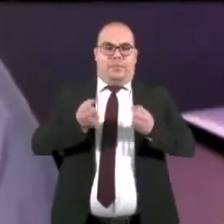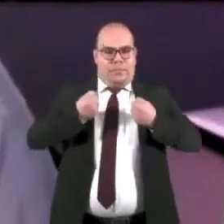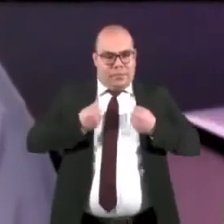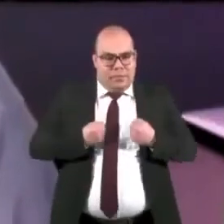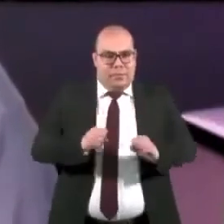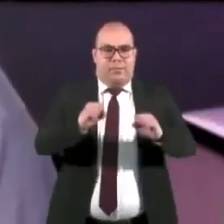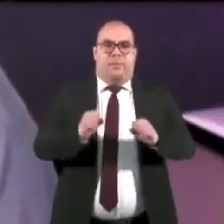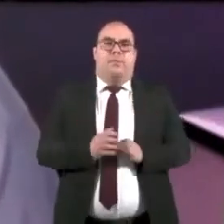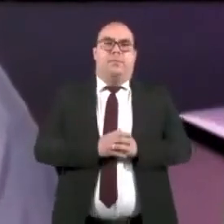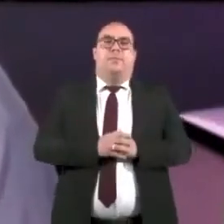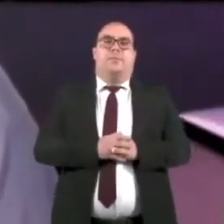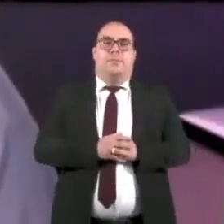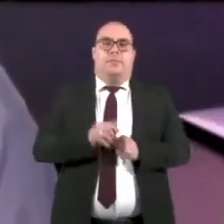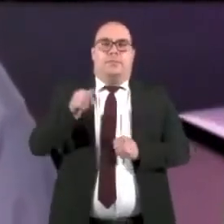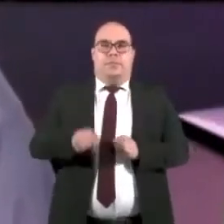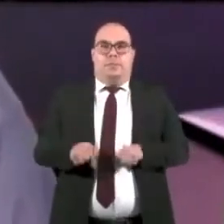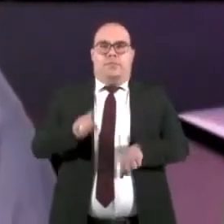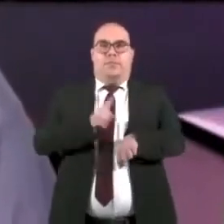Y este es un momento